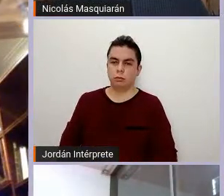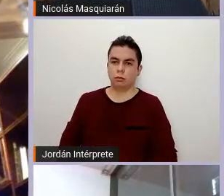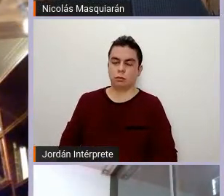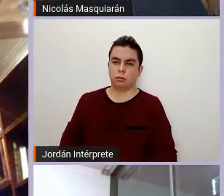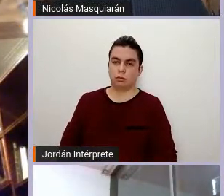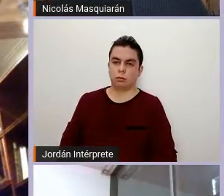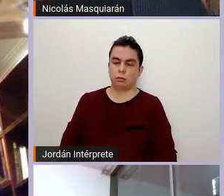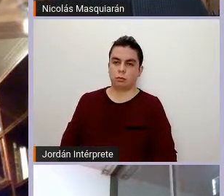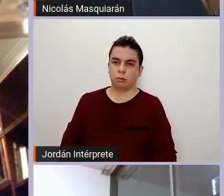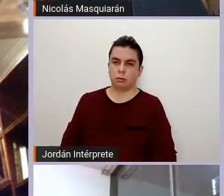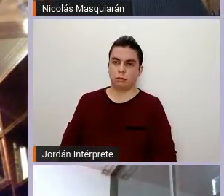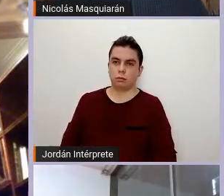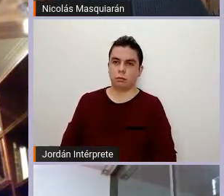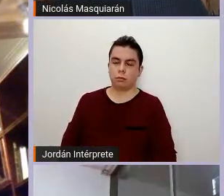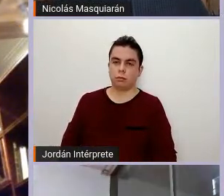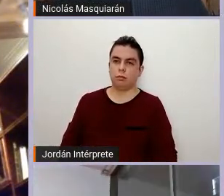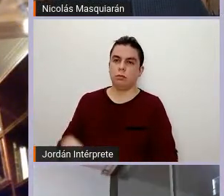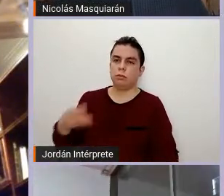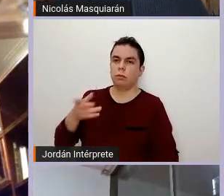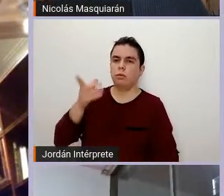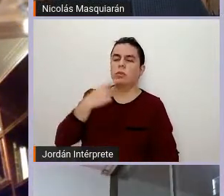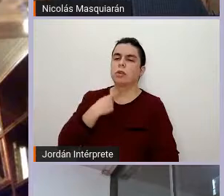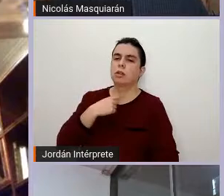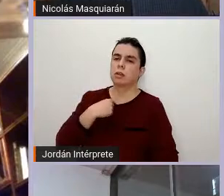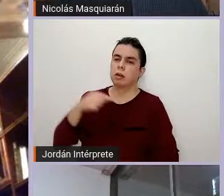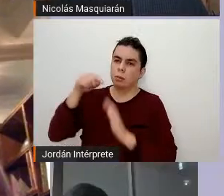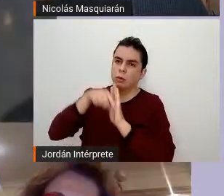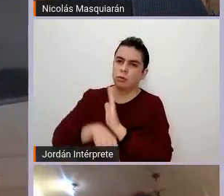Parra? ¿Cuándo empezó?